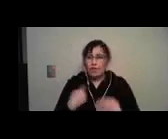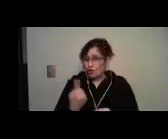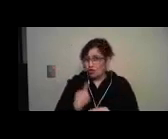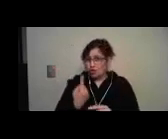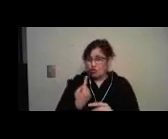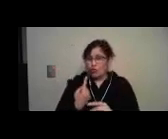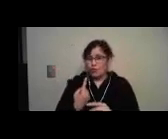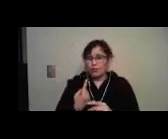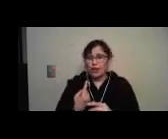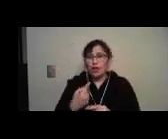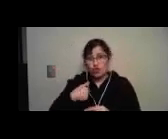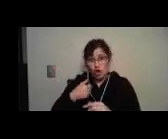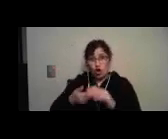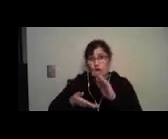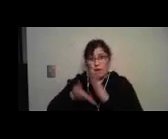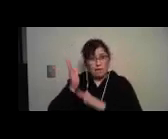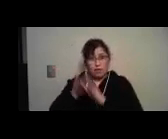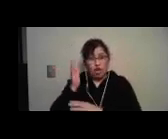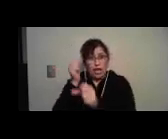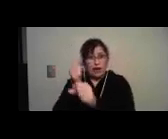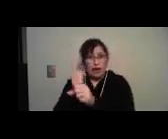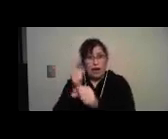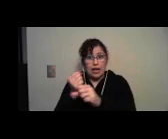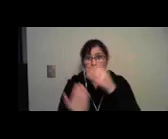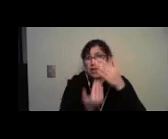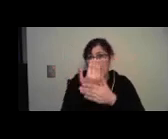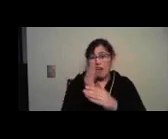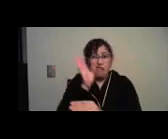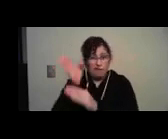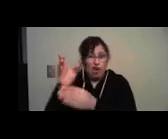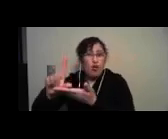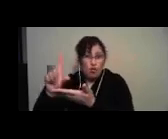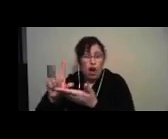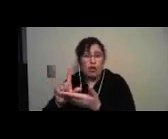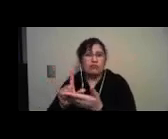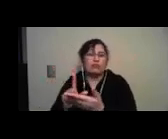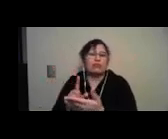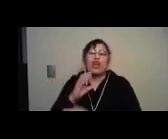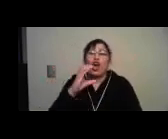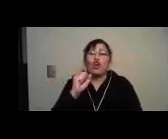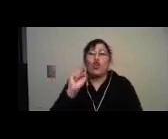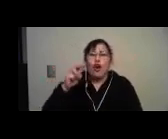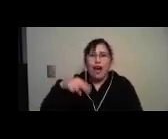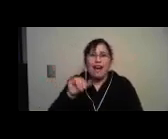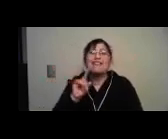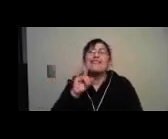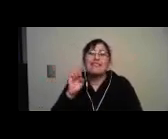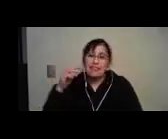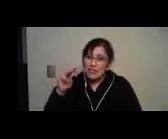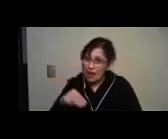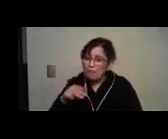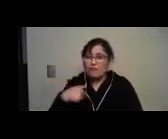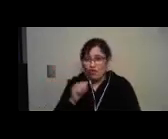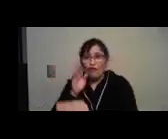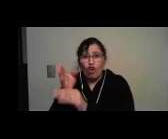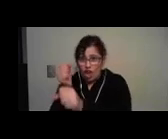quienes salimos todos los días, yo salgo todos los días a trabajar durante la jornada de la mañana con Iquique, y siempre antes de salir miro el clima a ver cómo va a estar ya, y